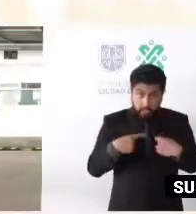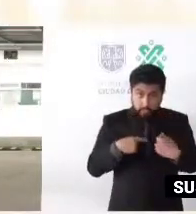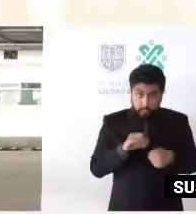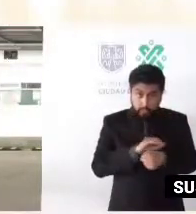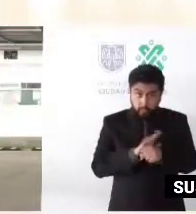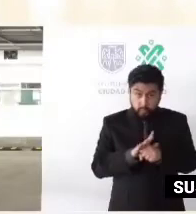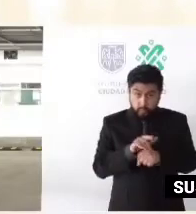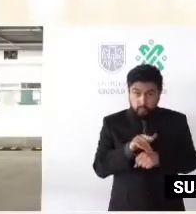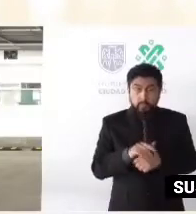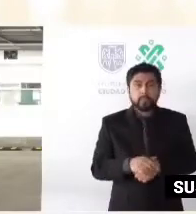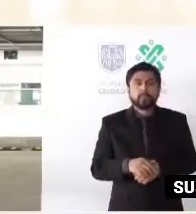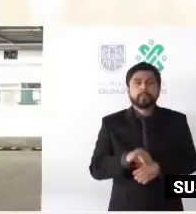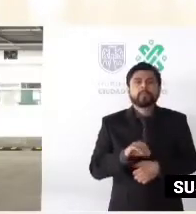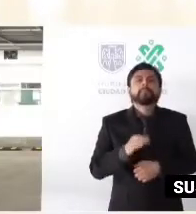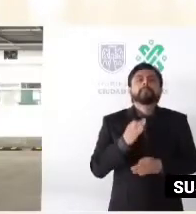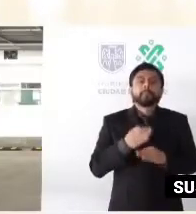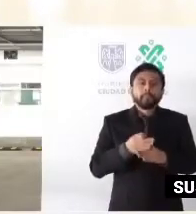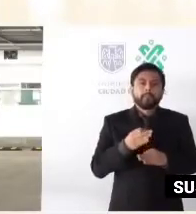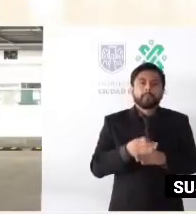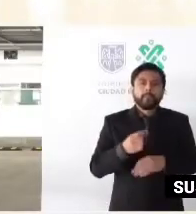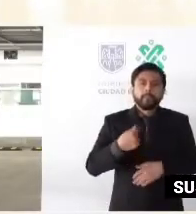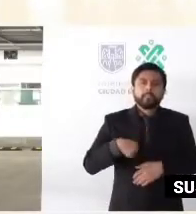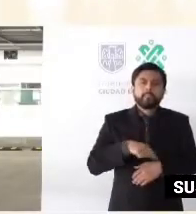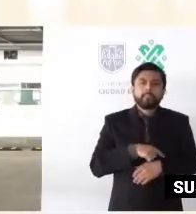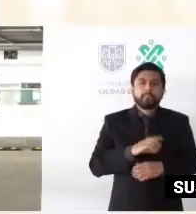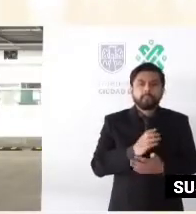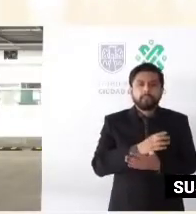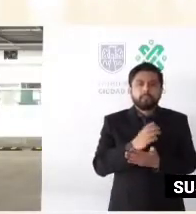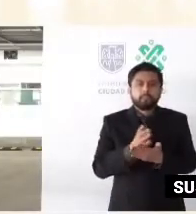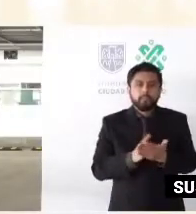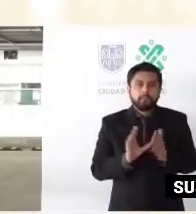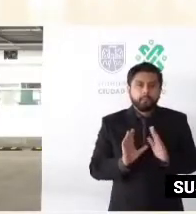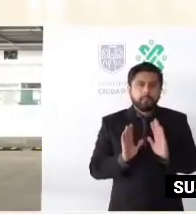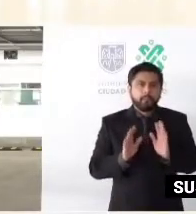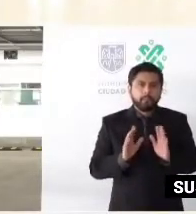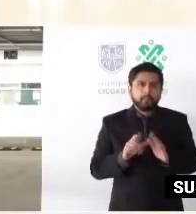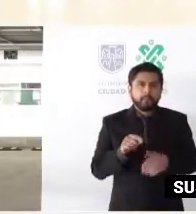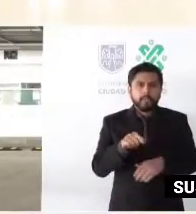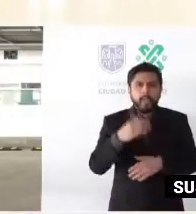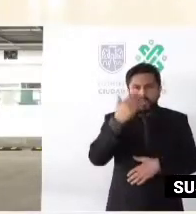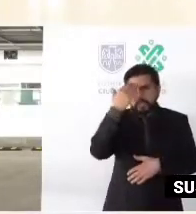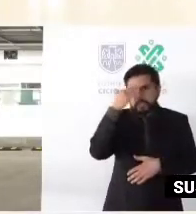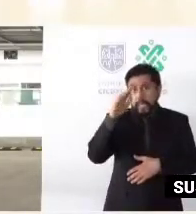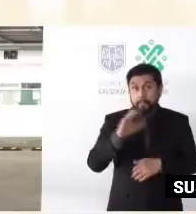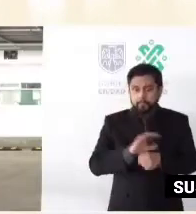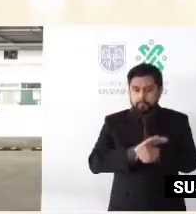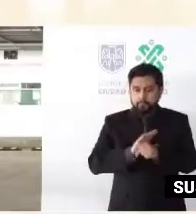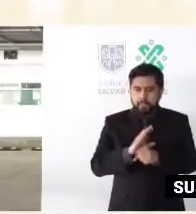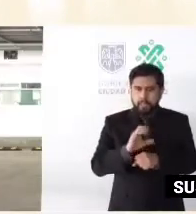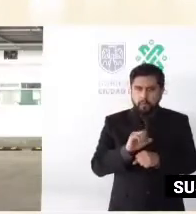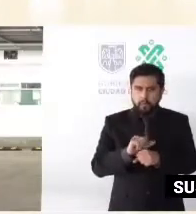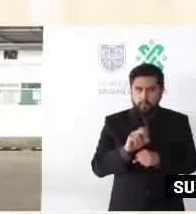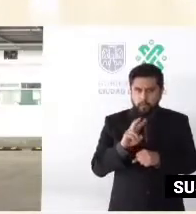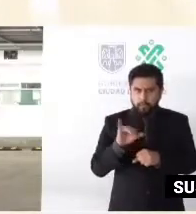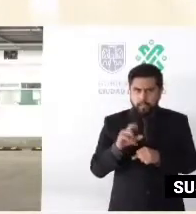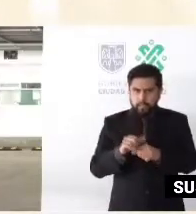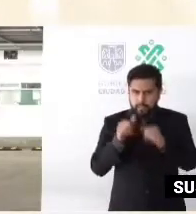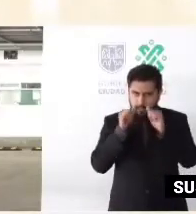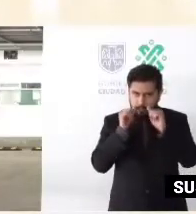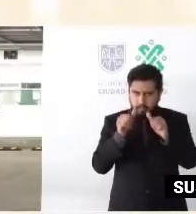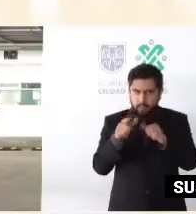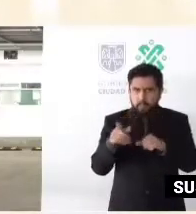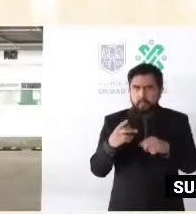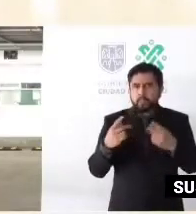contratando personal que ya tiene alguna capacitación para atención COVID y estos serían las personas